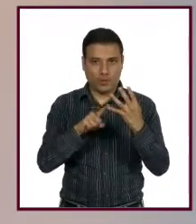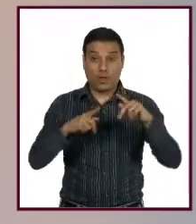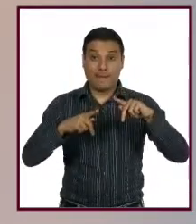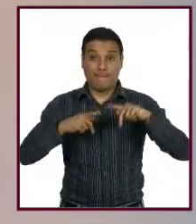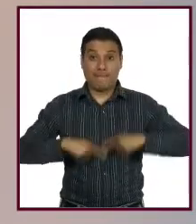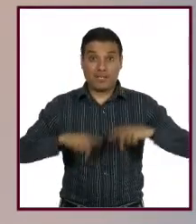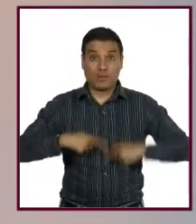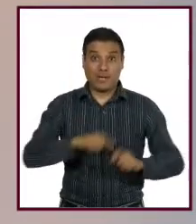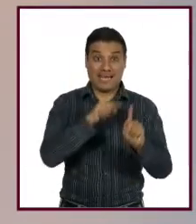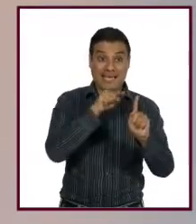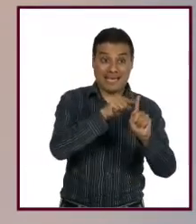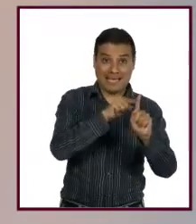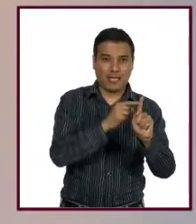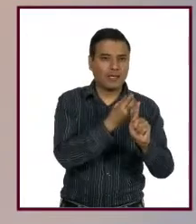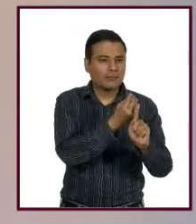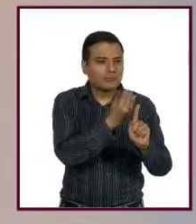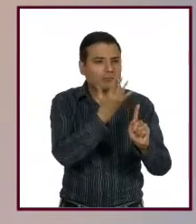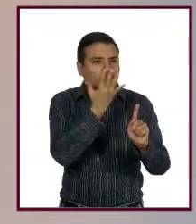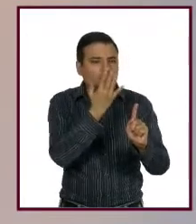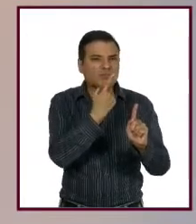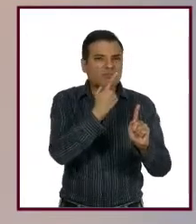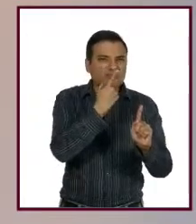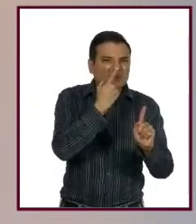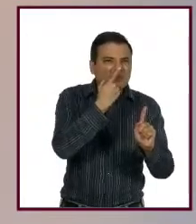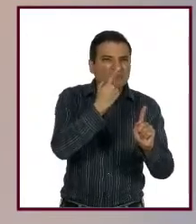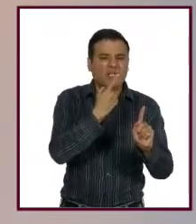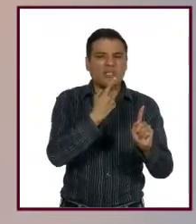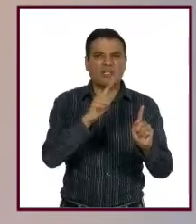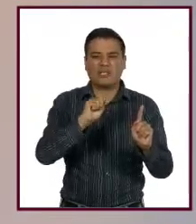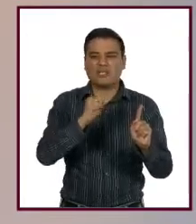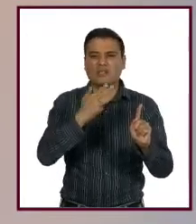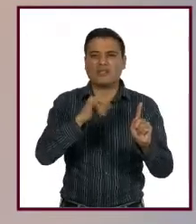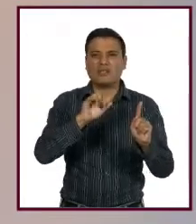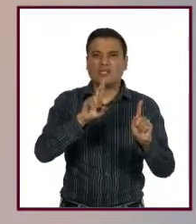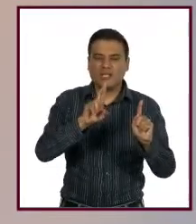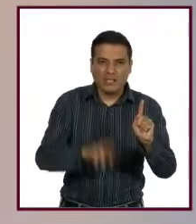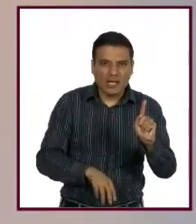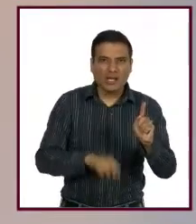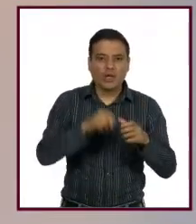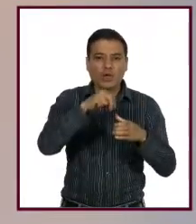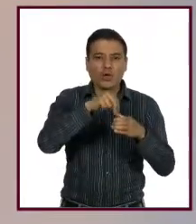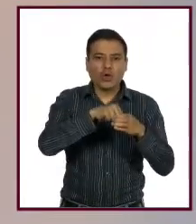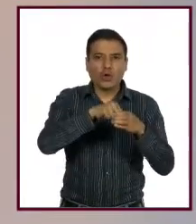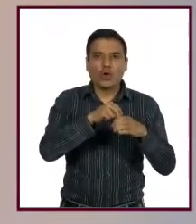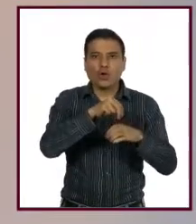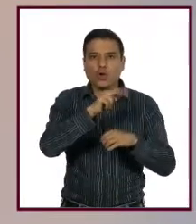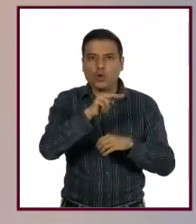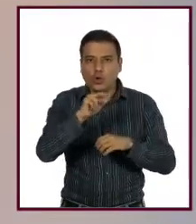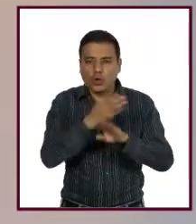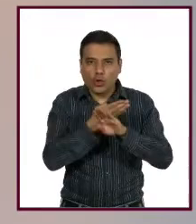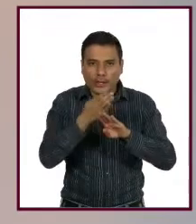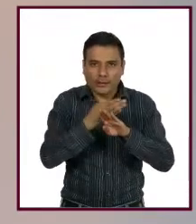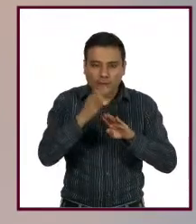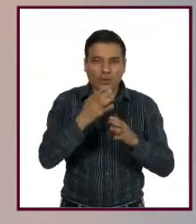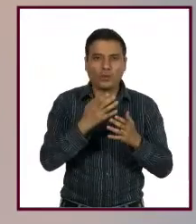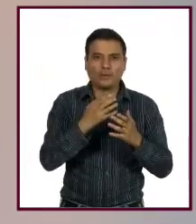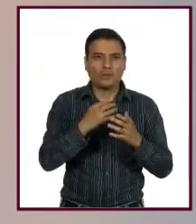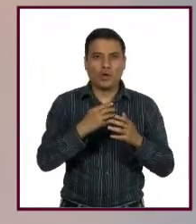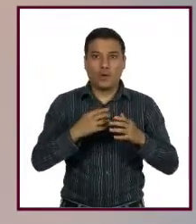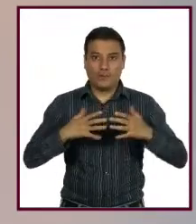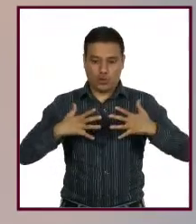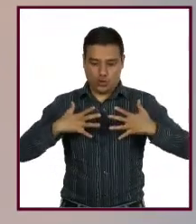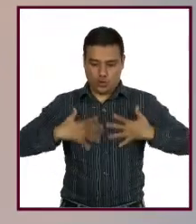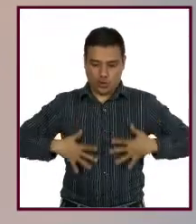a disolvente, el propio olor a corrector, a thinner, a la sustancia de la cual se esté sospechando, manchas en la